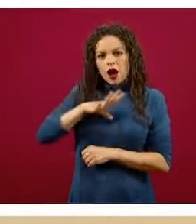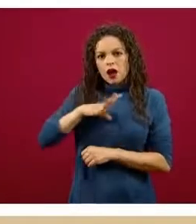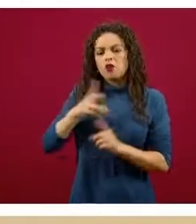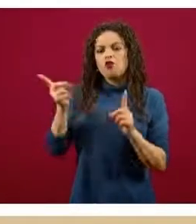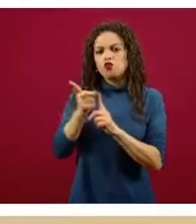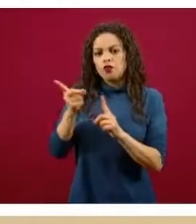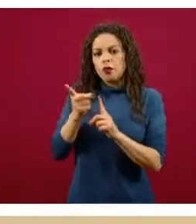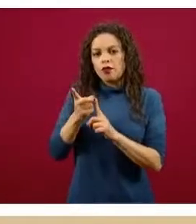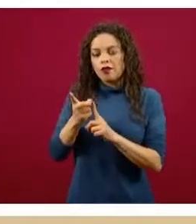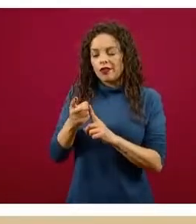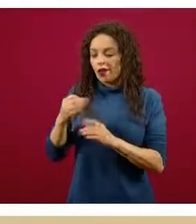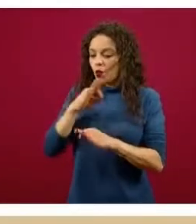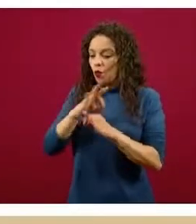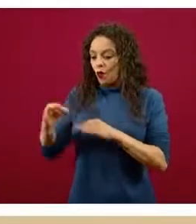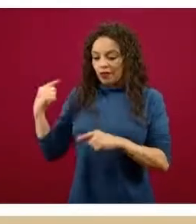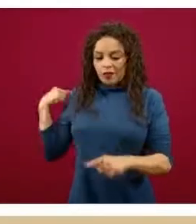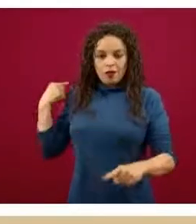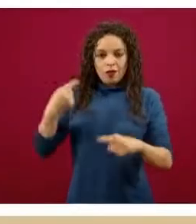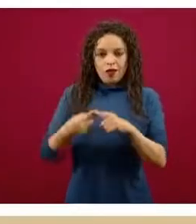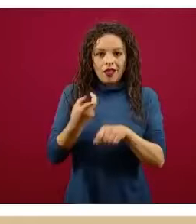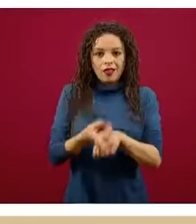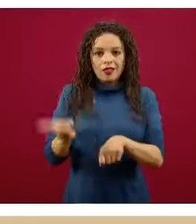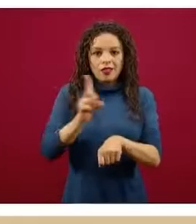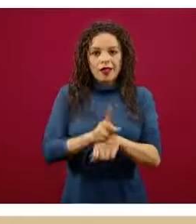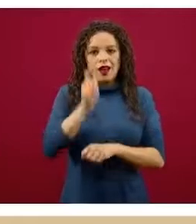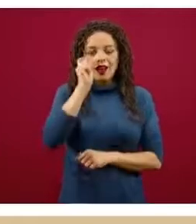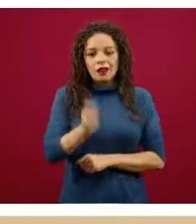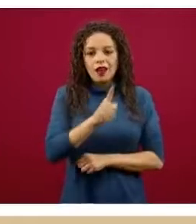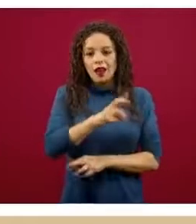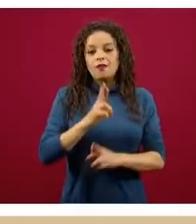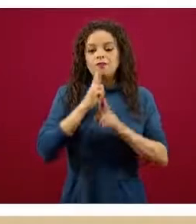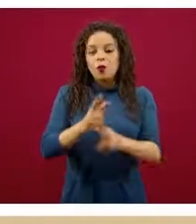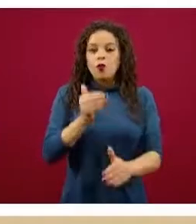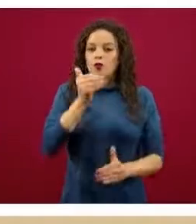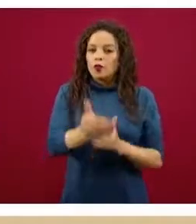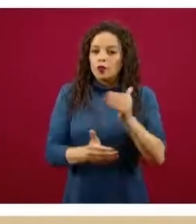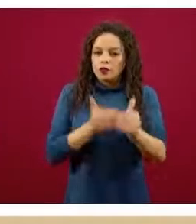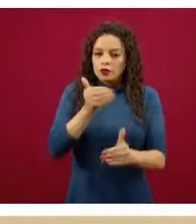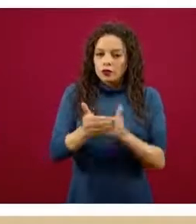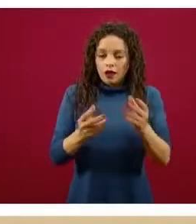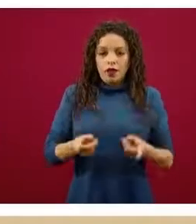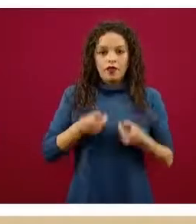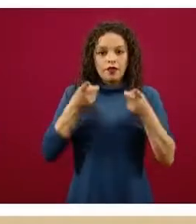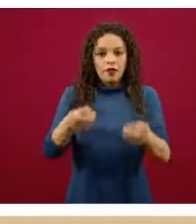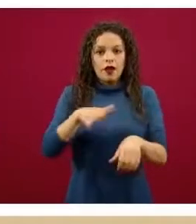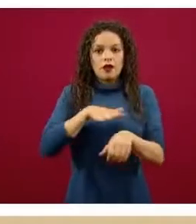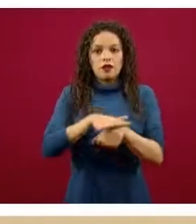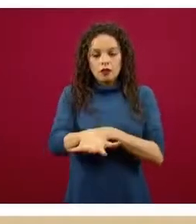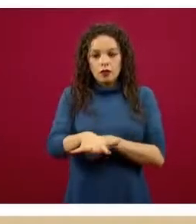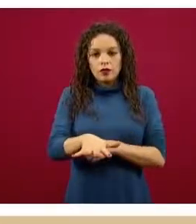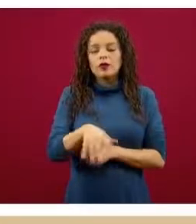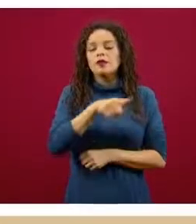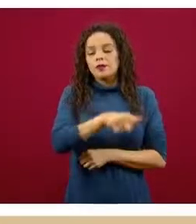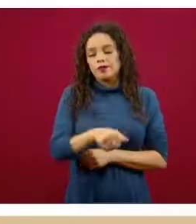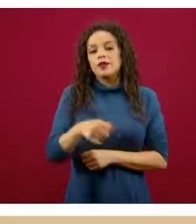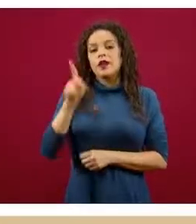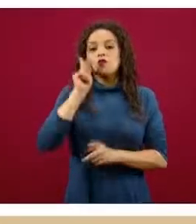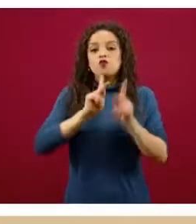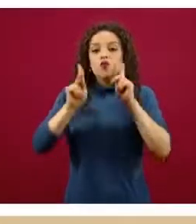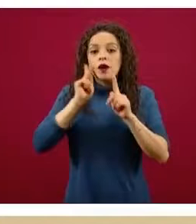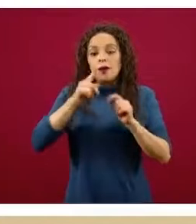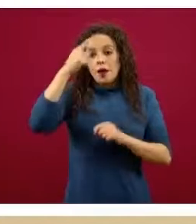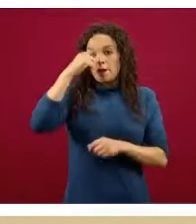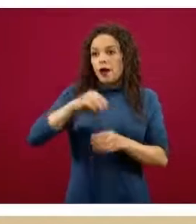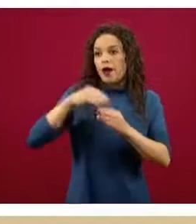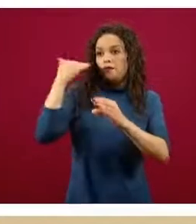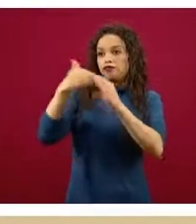últimos días, que son el resultado del proceso que se está dando de toma de muestra, envío a laboratorio y